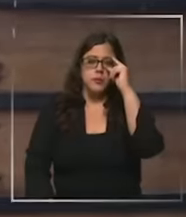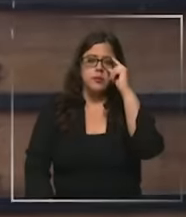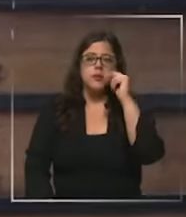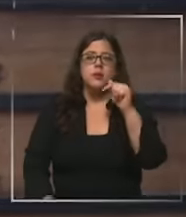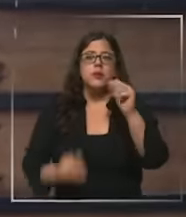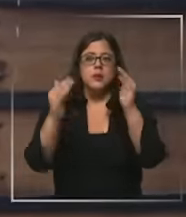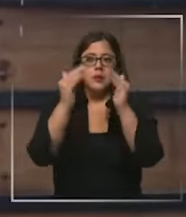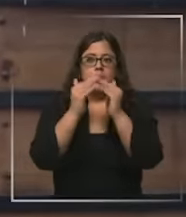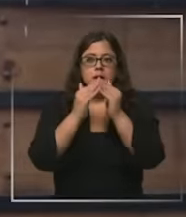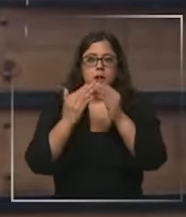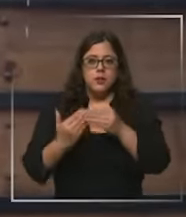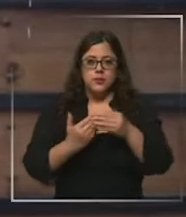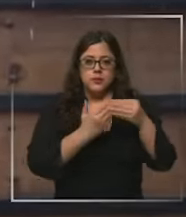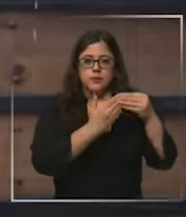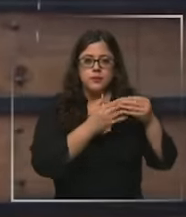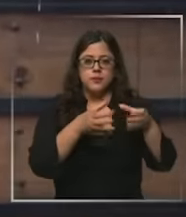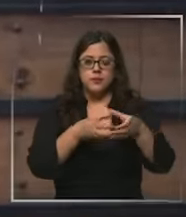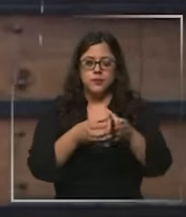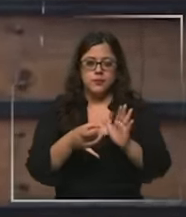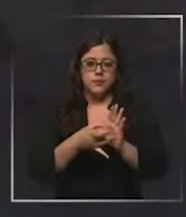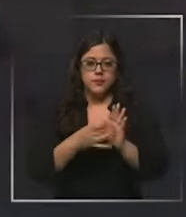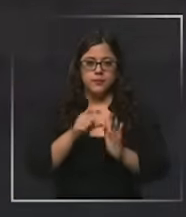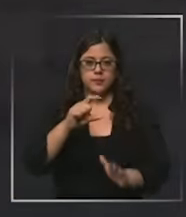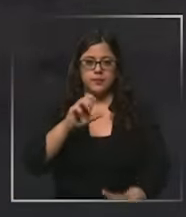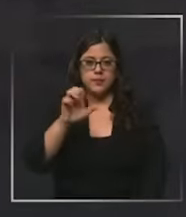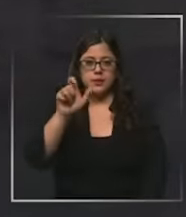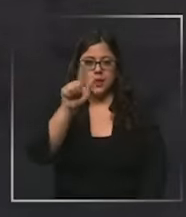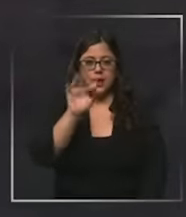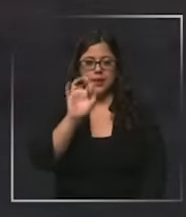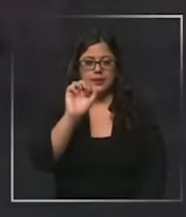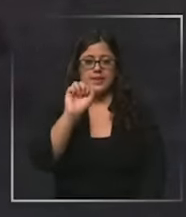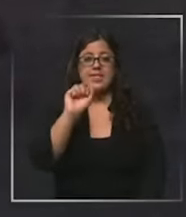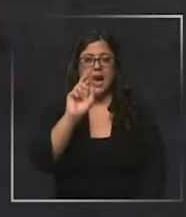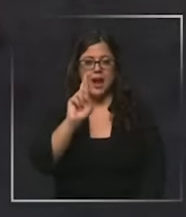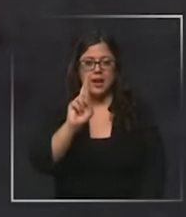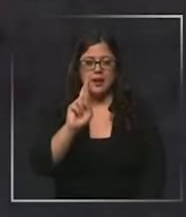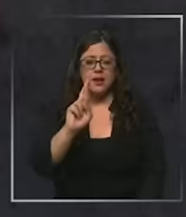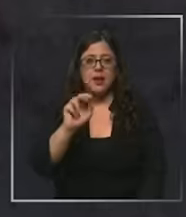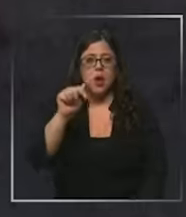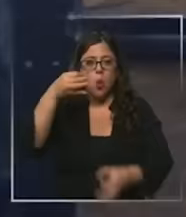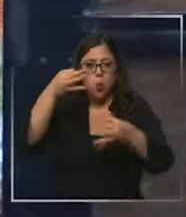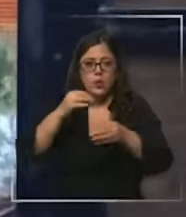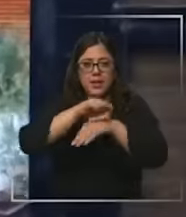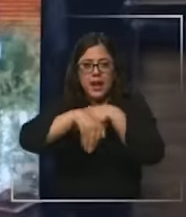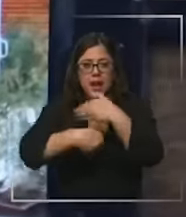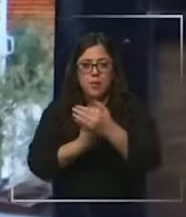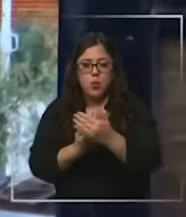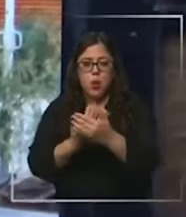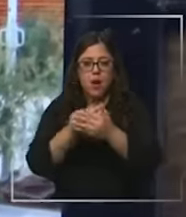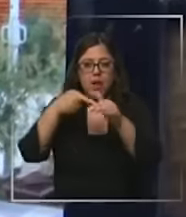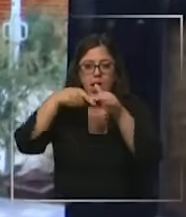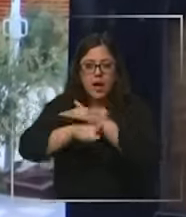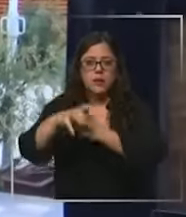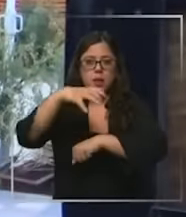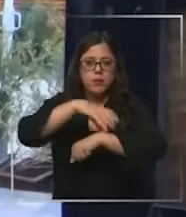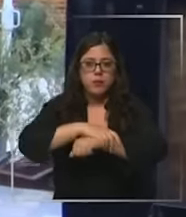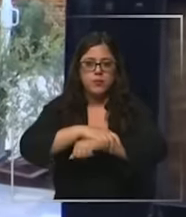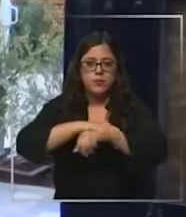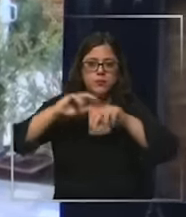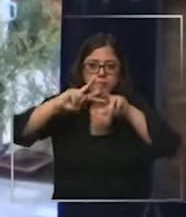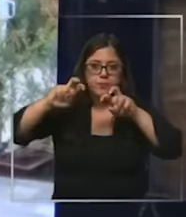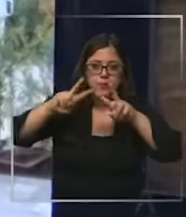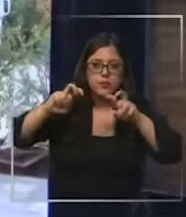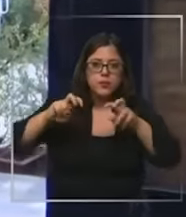Es la vivienda del líder de la banda, César Fuensalida. Irrumpen de madrugada y lo detienen. Registran la casa